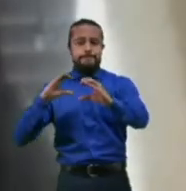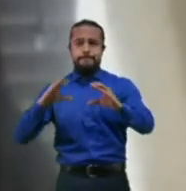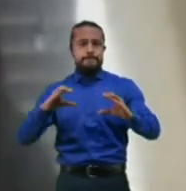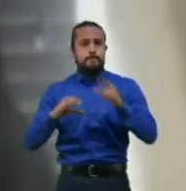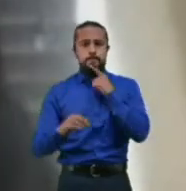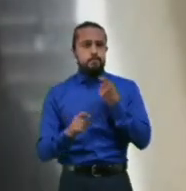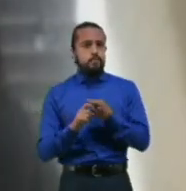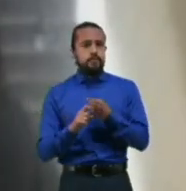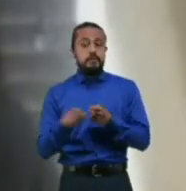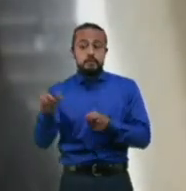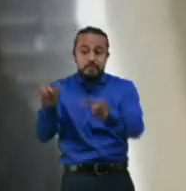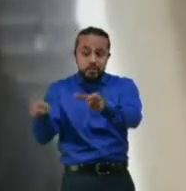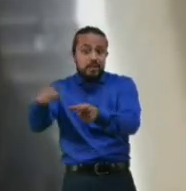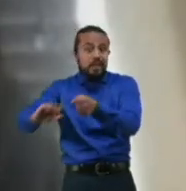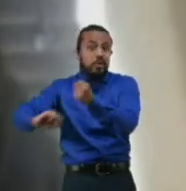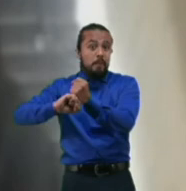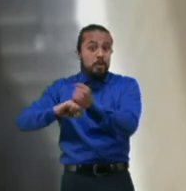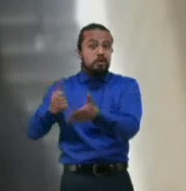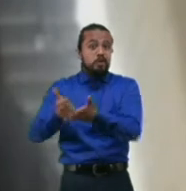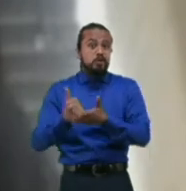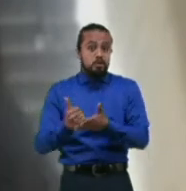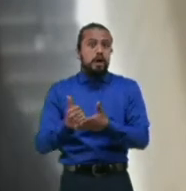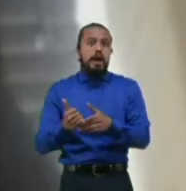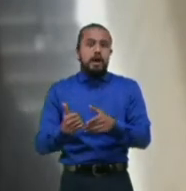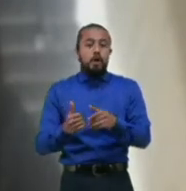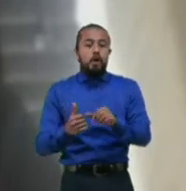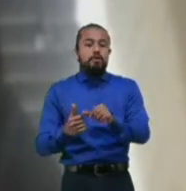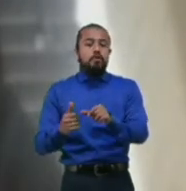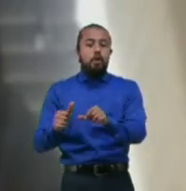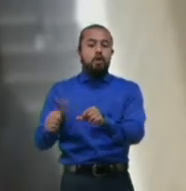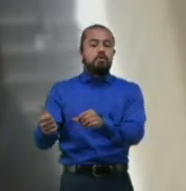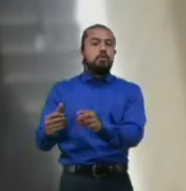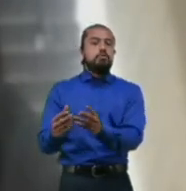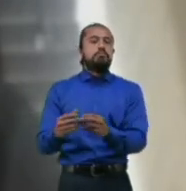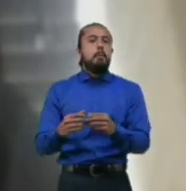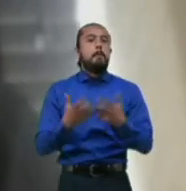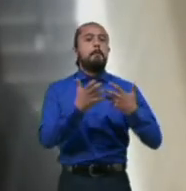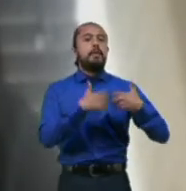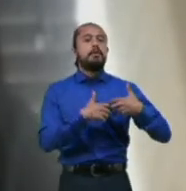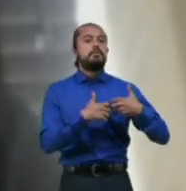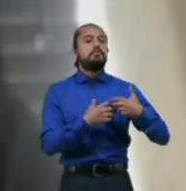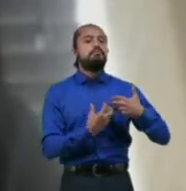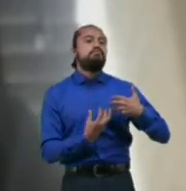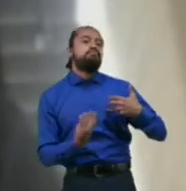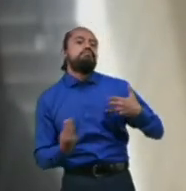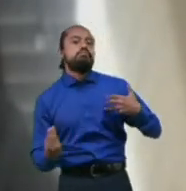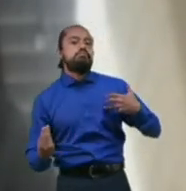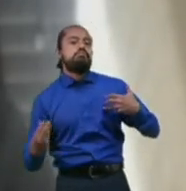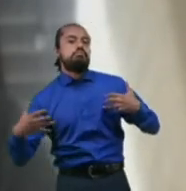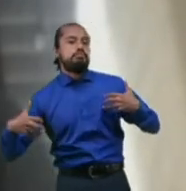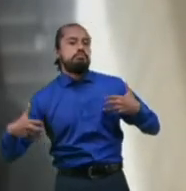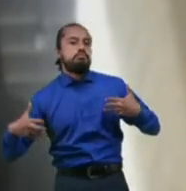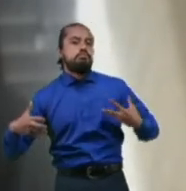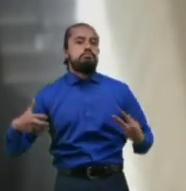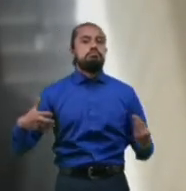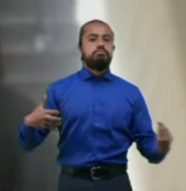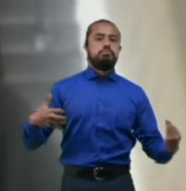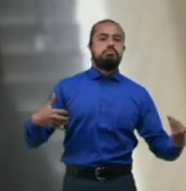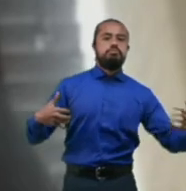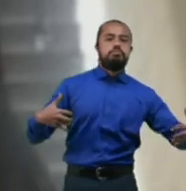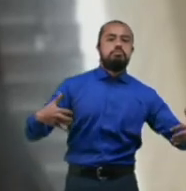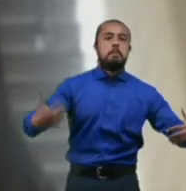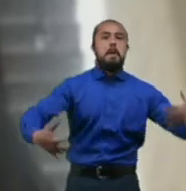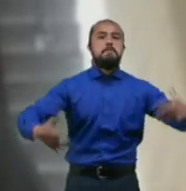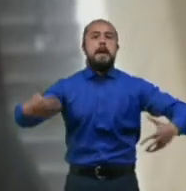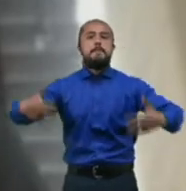esos emprendedores con los que trabajé, comenzaron a salir otras compañías. Y bueno, imaginamos fue una gran escuela porque, o